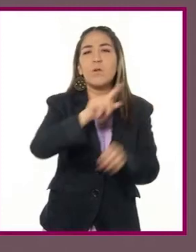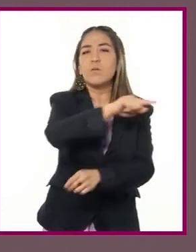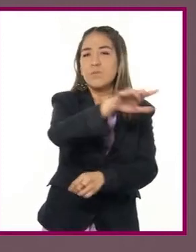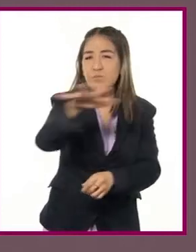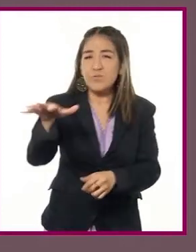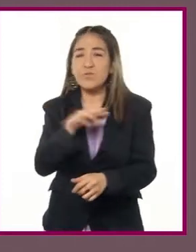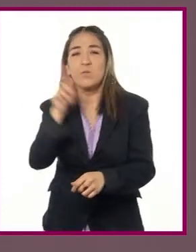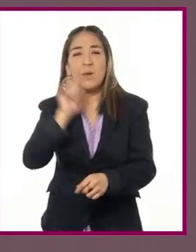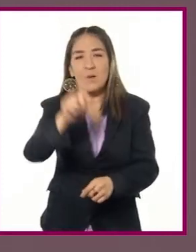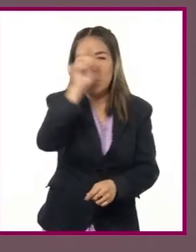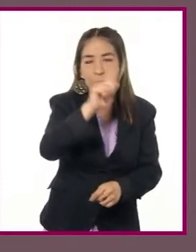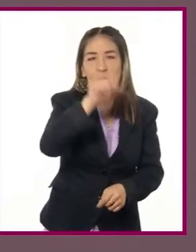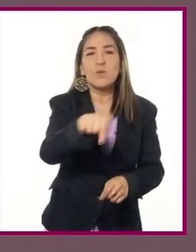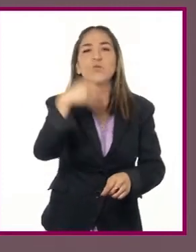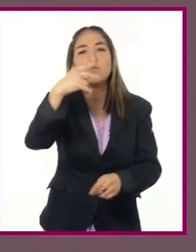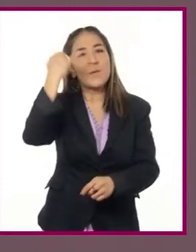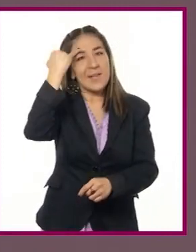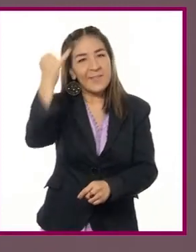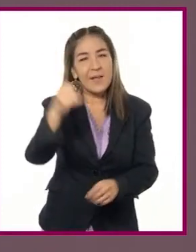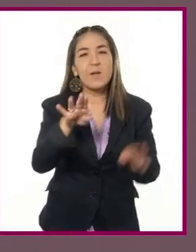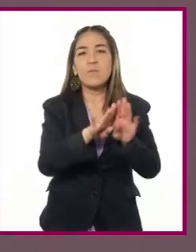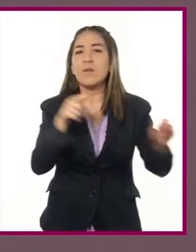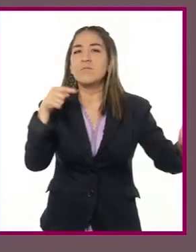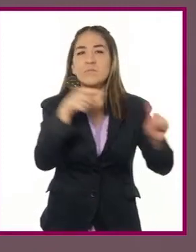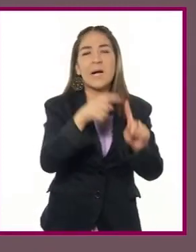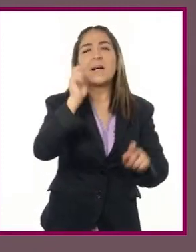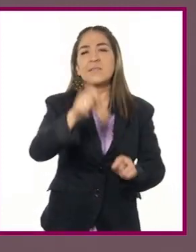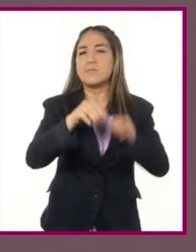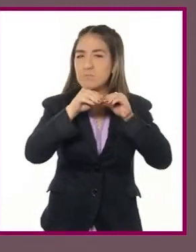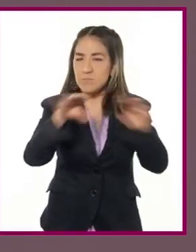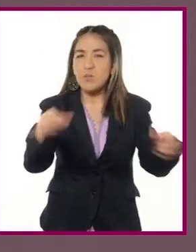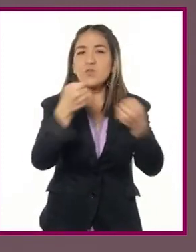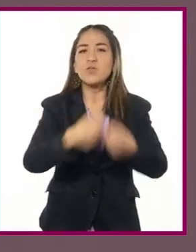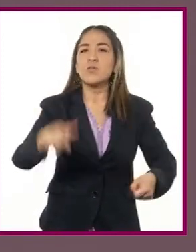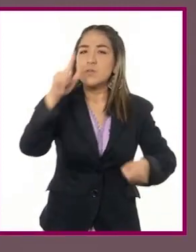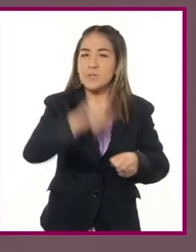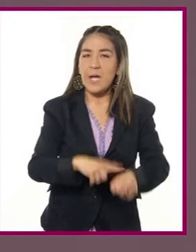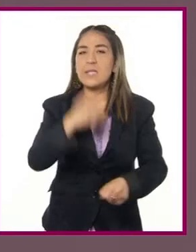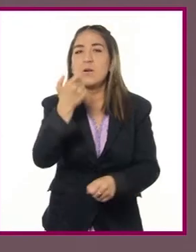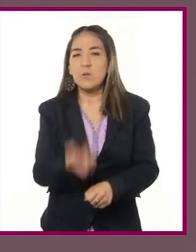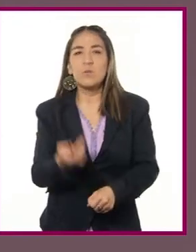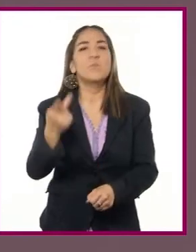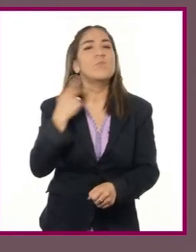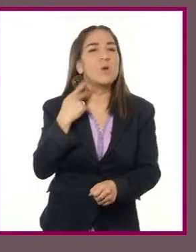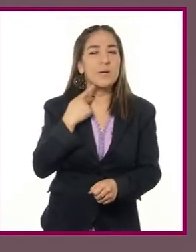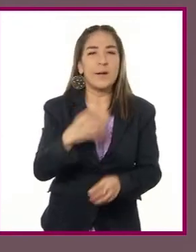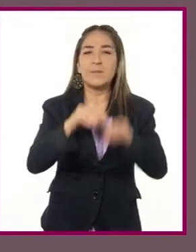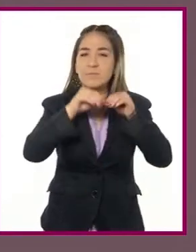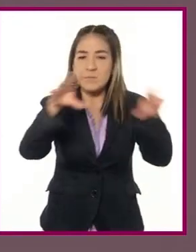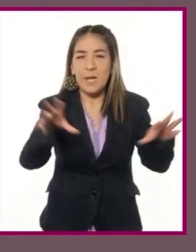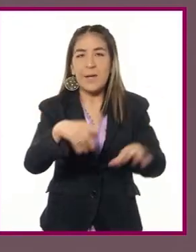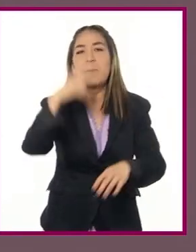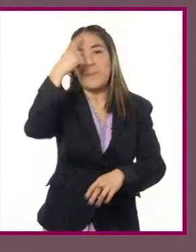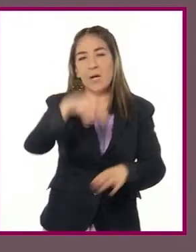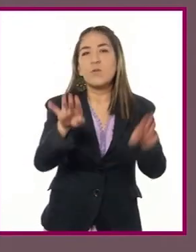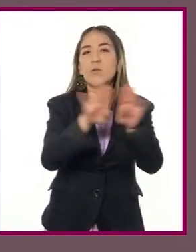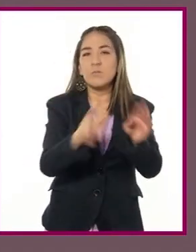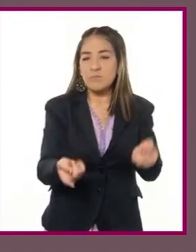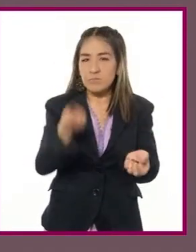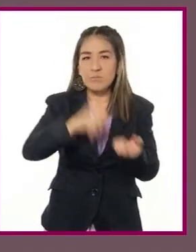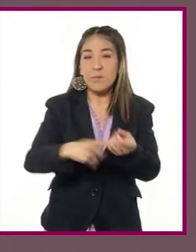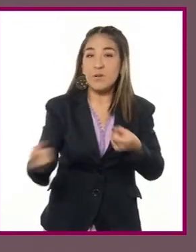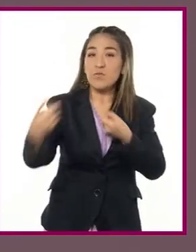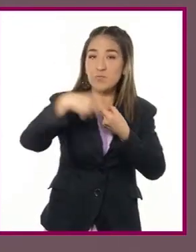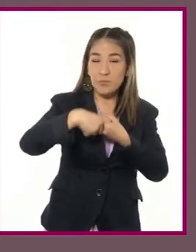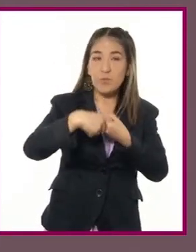distintas tendencias ideológicas y levantó demandas sociales, económicas y políticas. Se vincularon a la lucha popular